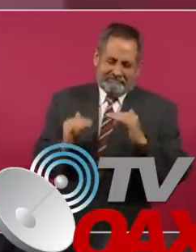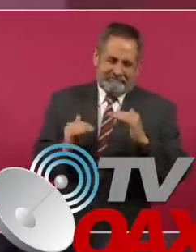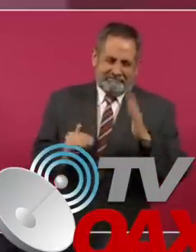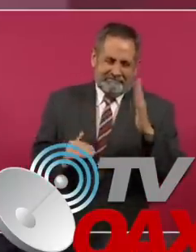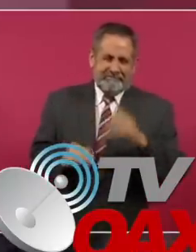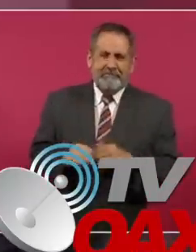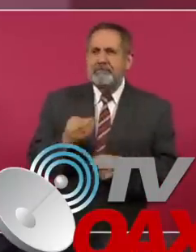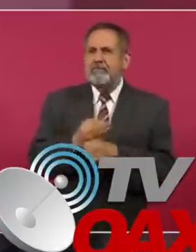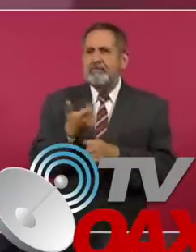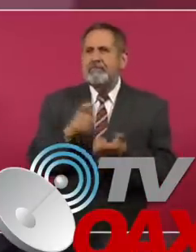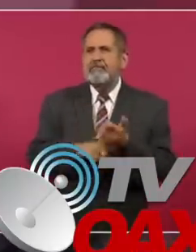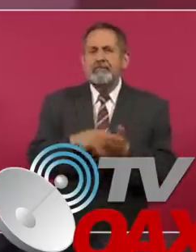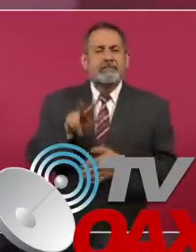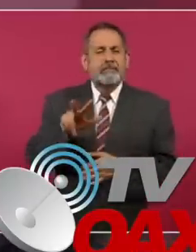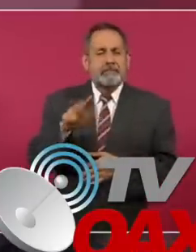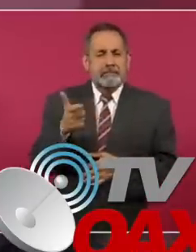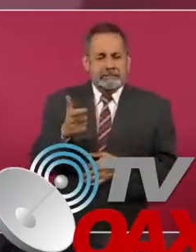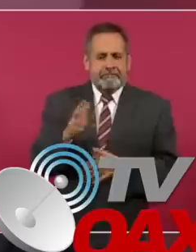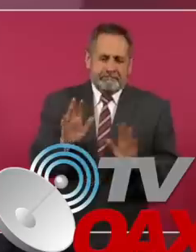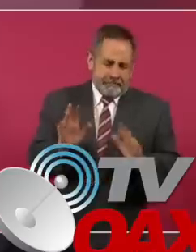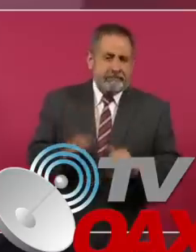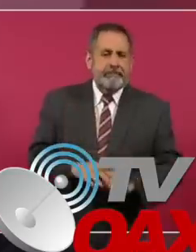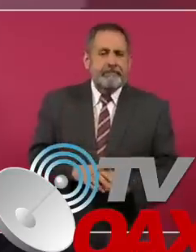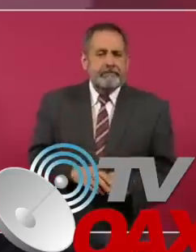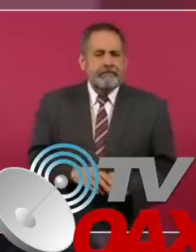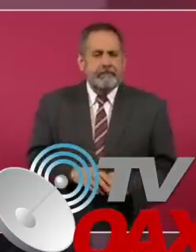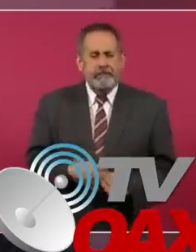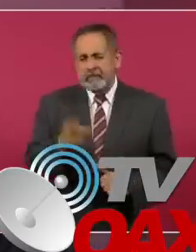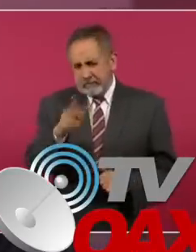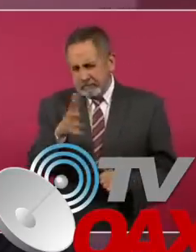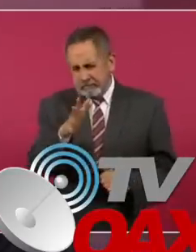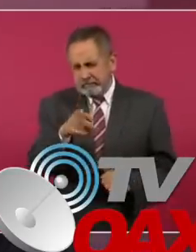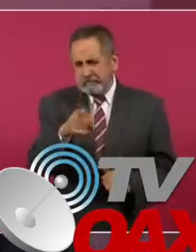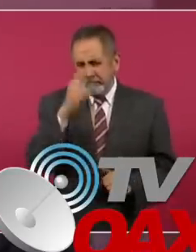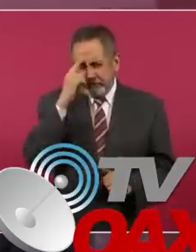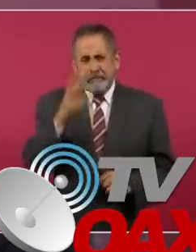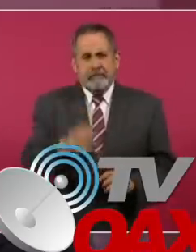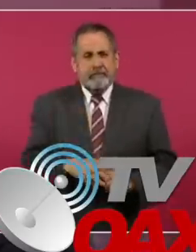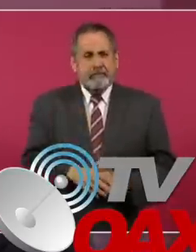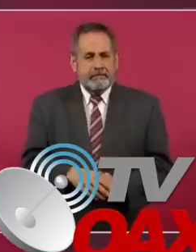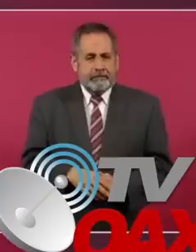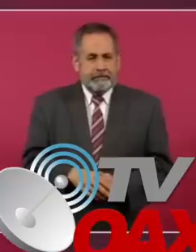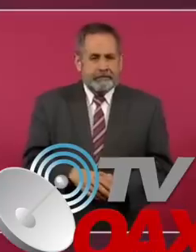está en 19, digo 18. Pero bueno,